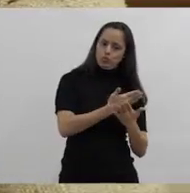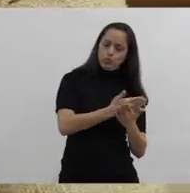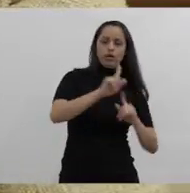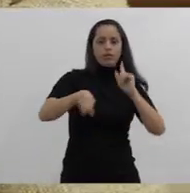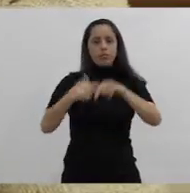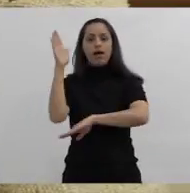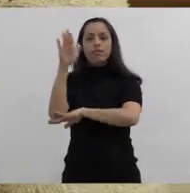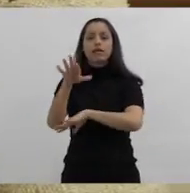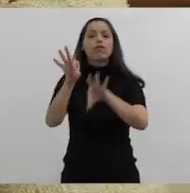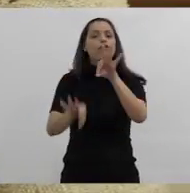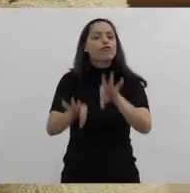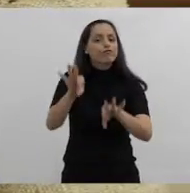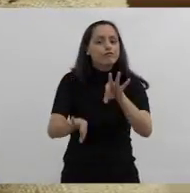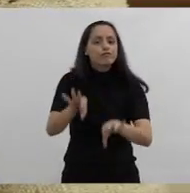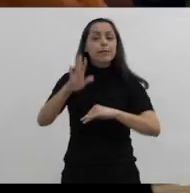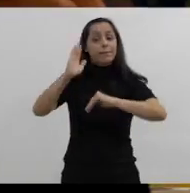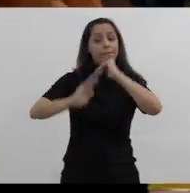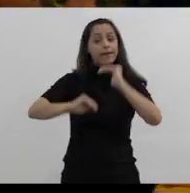la tarde